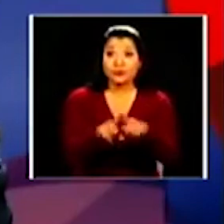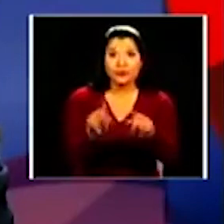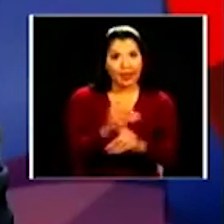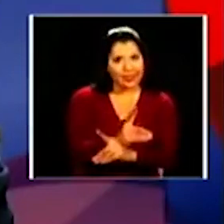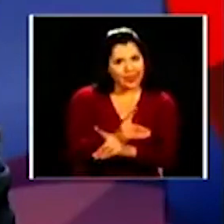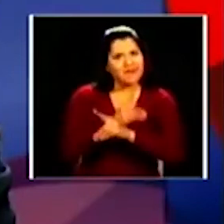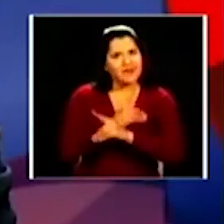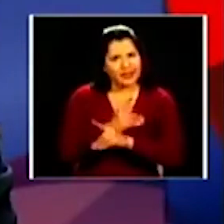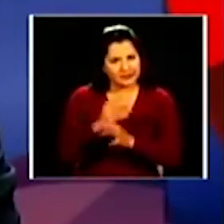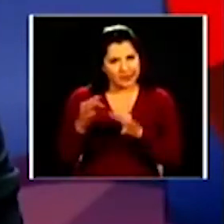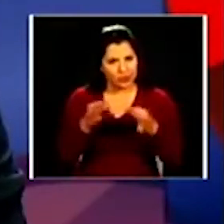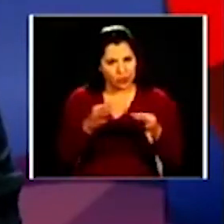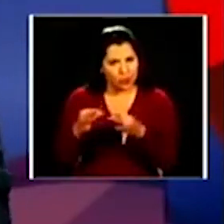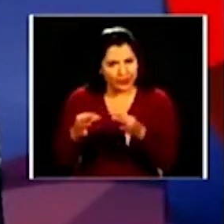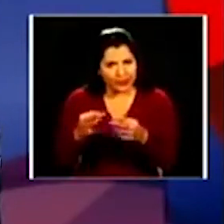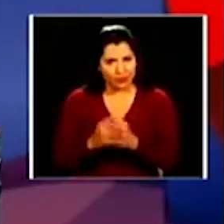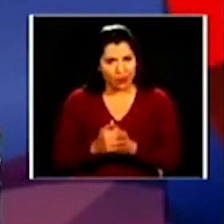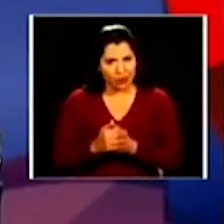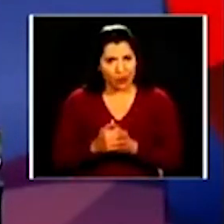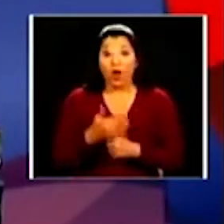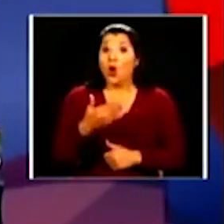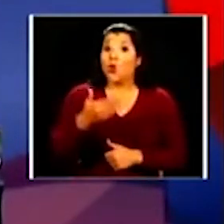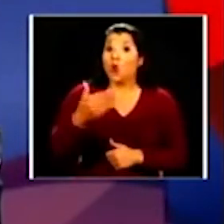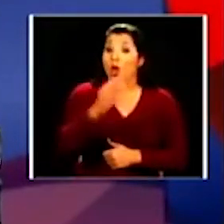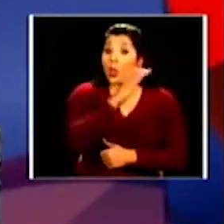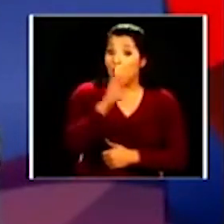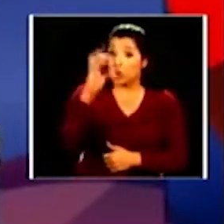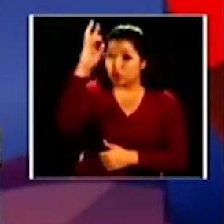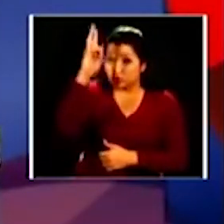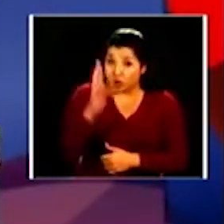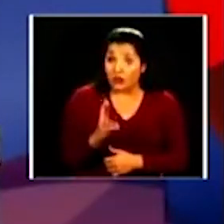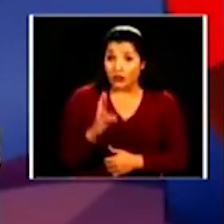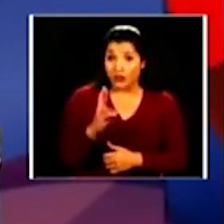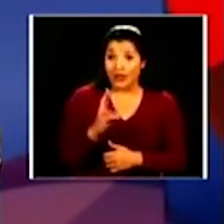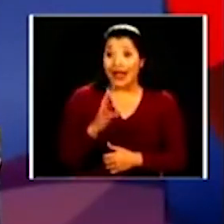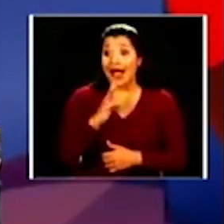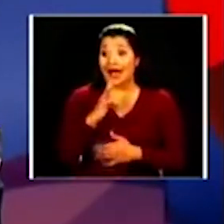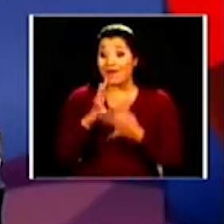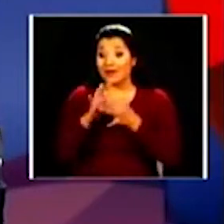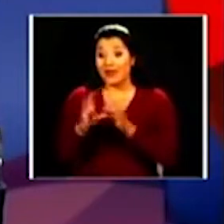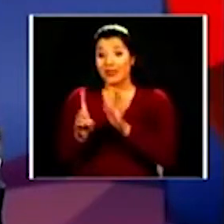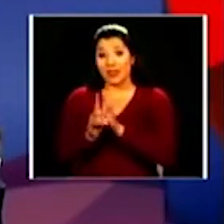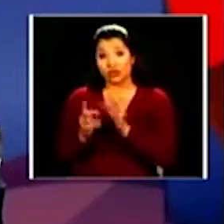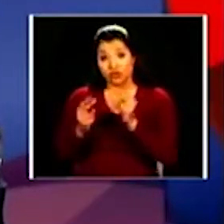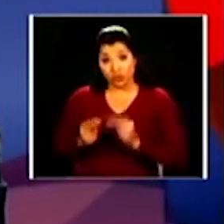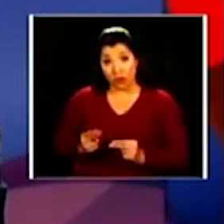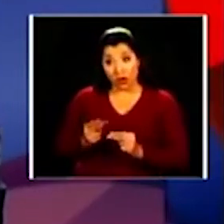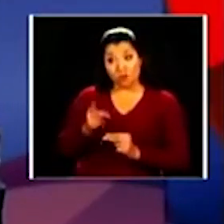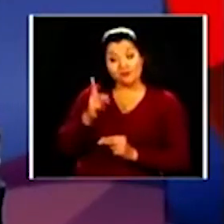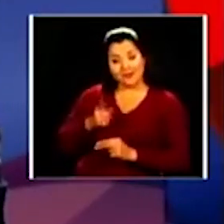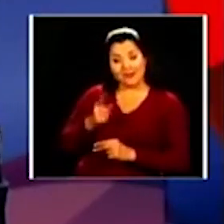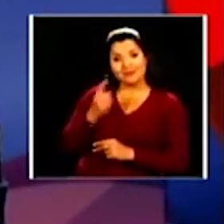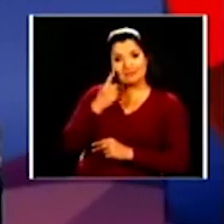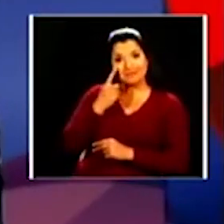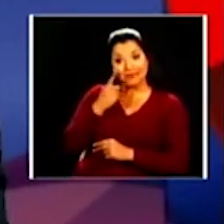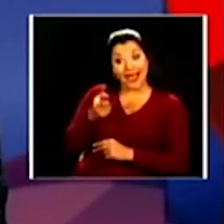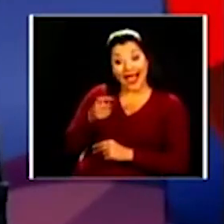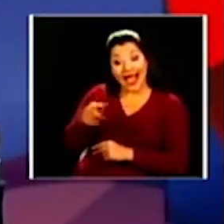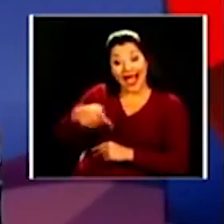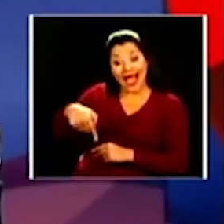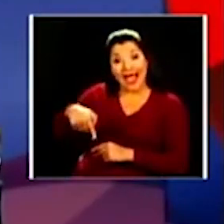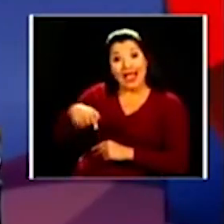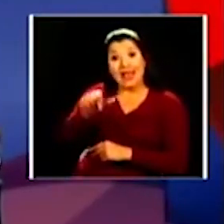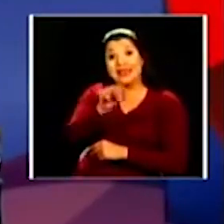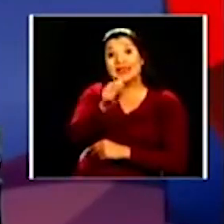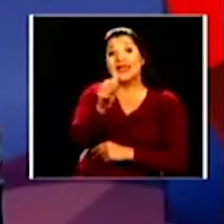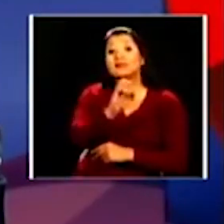del turismo. Cuando Costa Rica se desdice en materia de derechos humanos, hay que ver que el 10% de la población que visita Costa